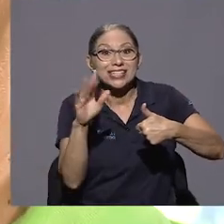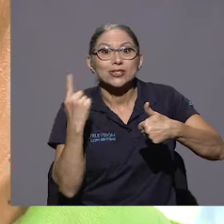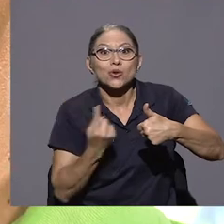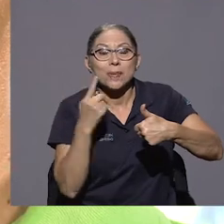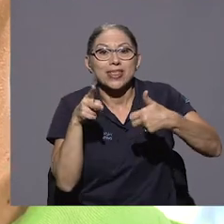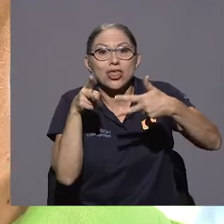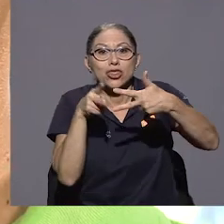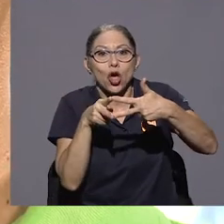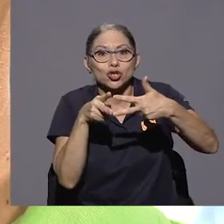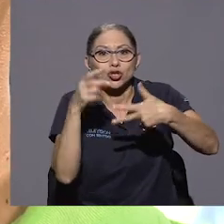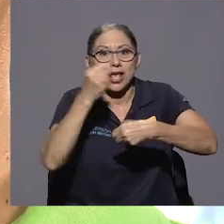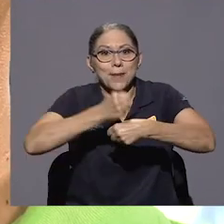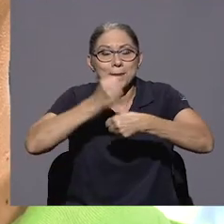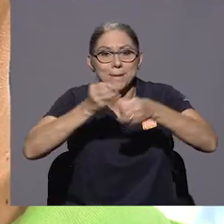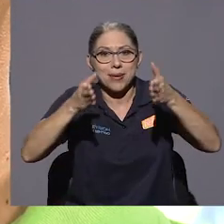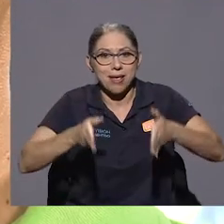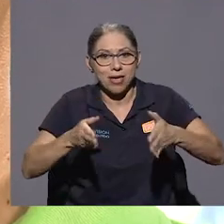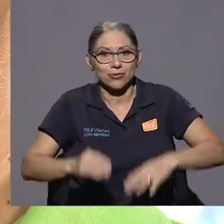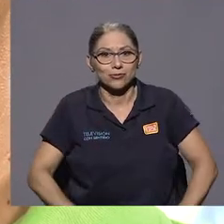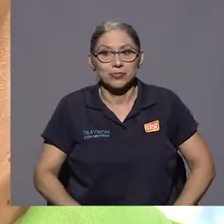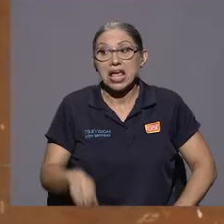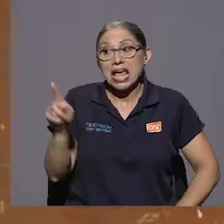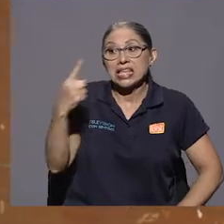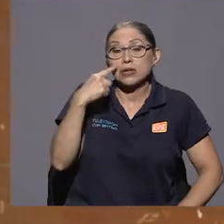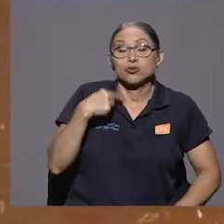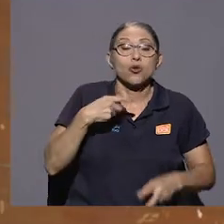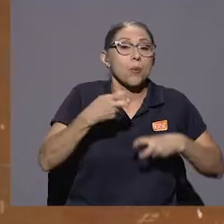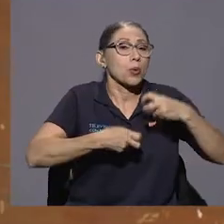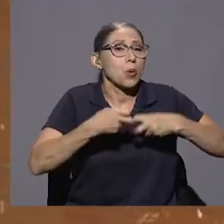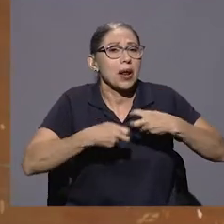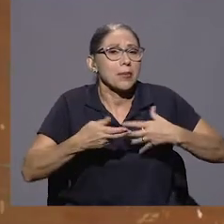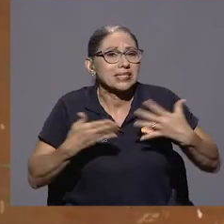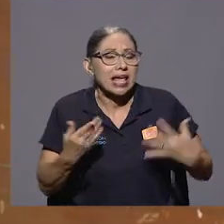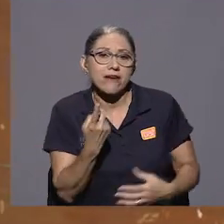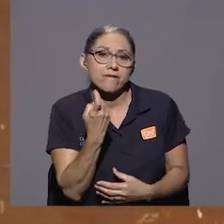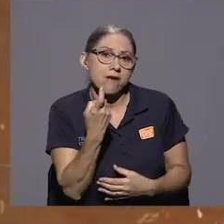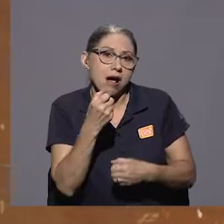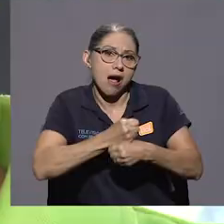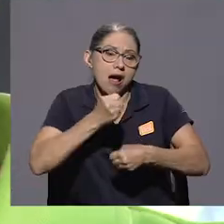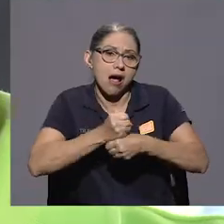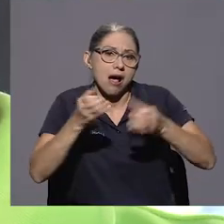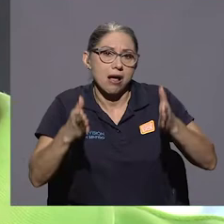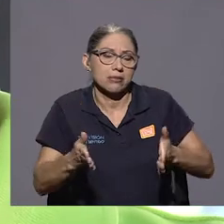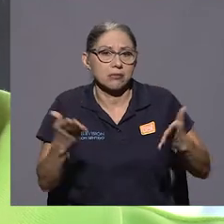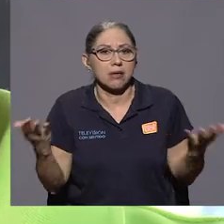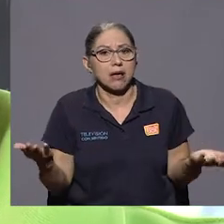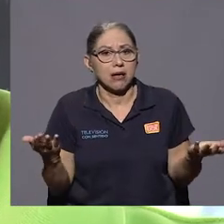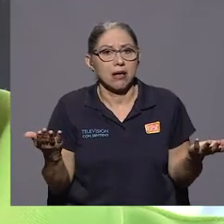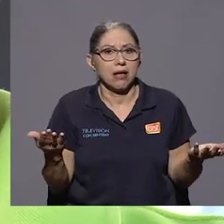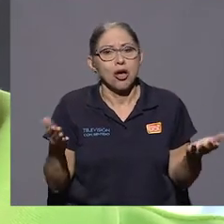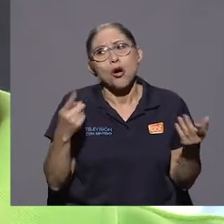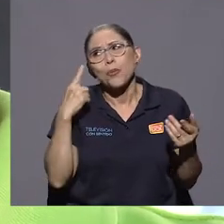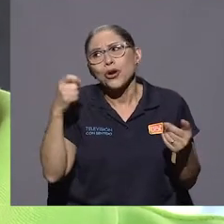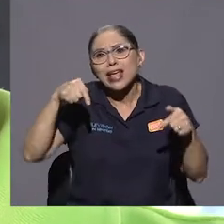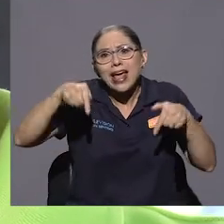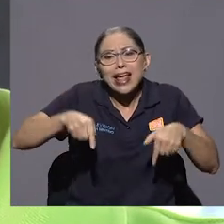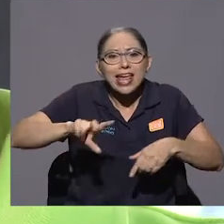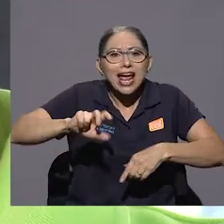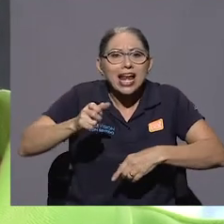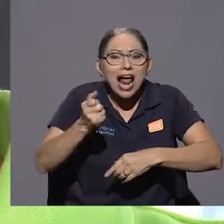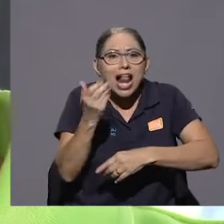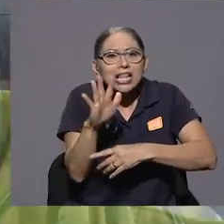nada más. Y entonces ella dijo que entre los problemas que tenían era la falta de personal, ¿verdad? Porque era muy